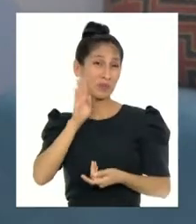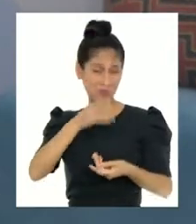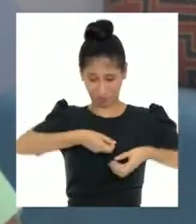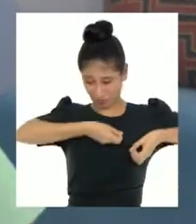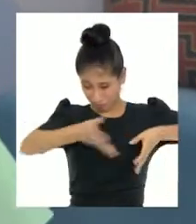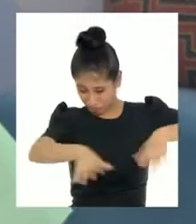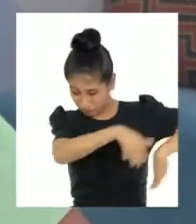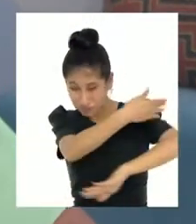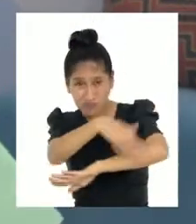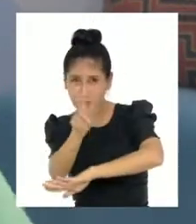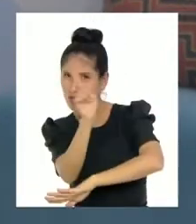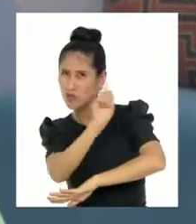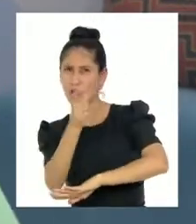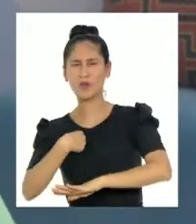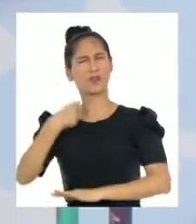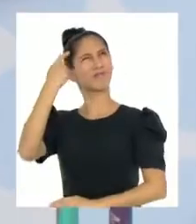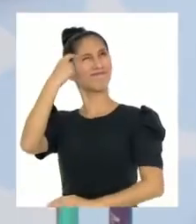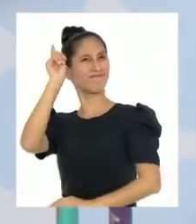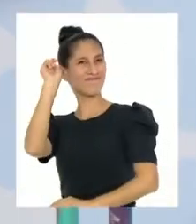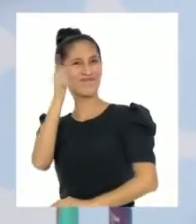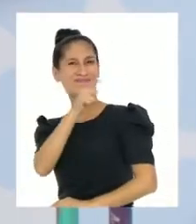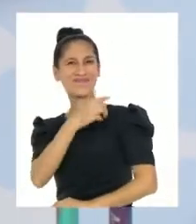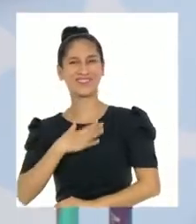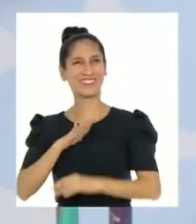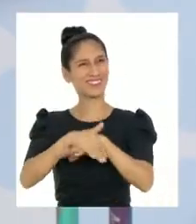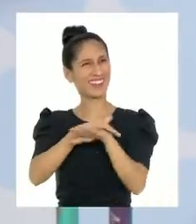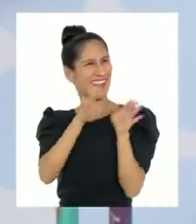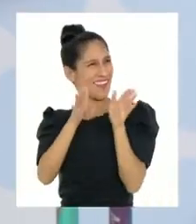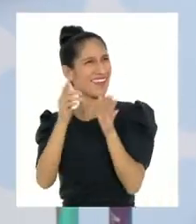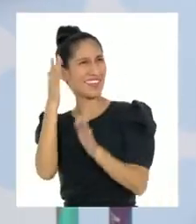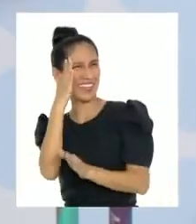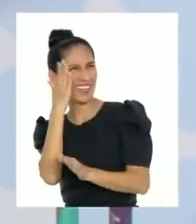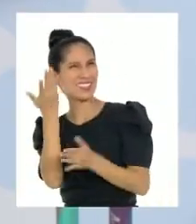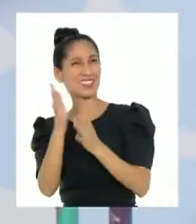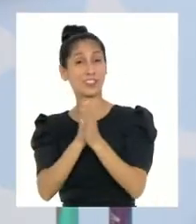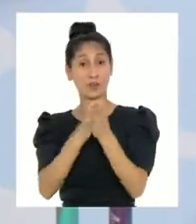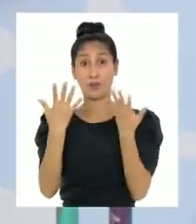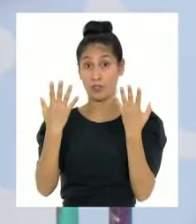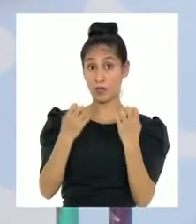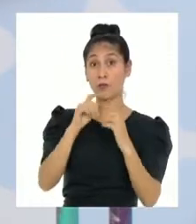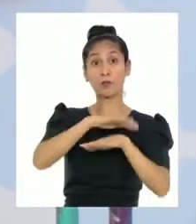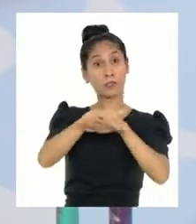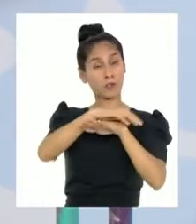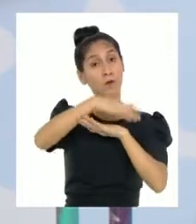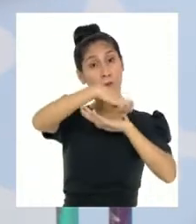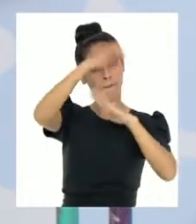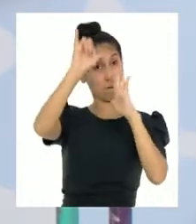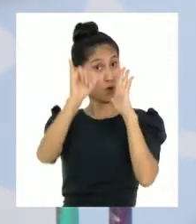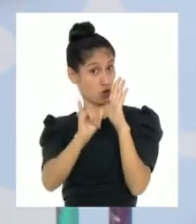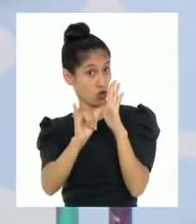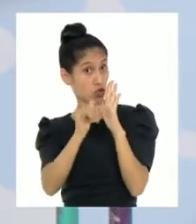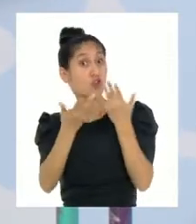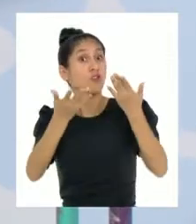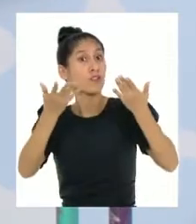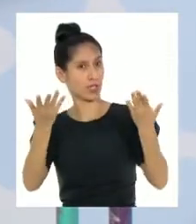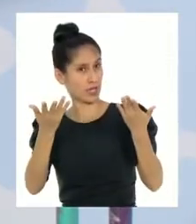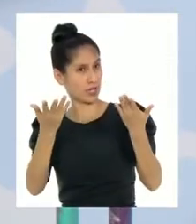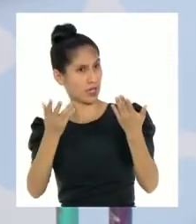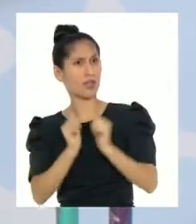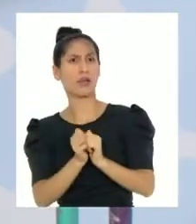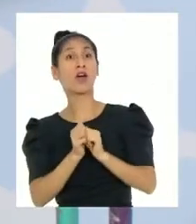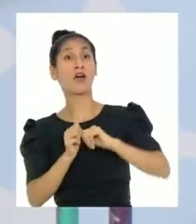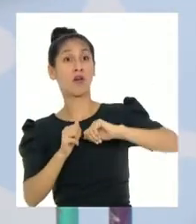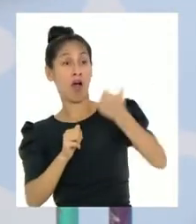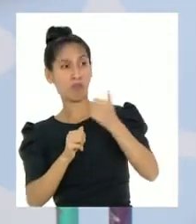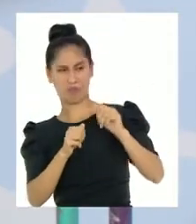parte, ya me decidí. Quiero hacer un proyecto contra el racismo, porque todos merecemos los